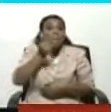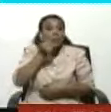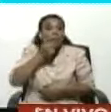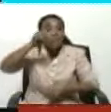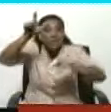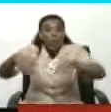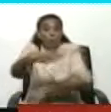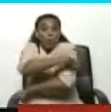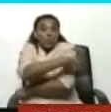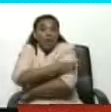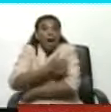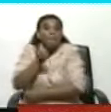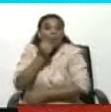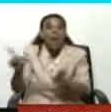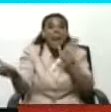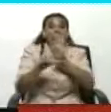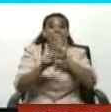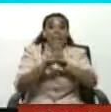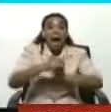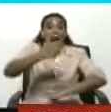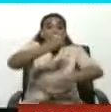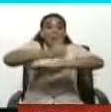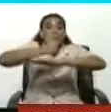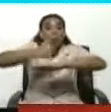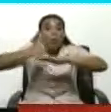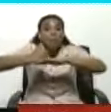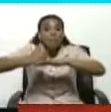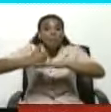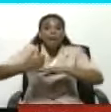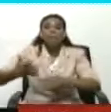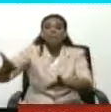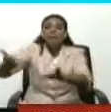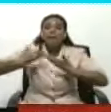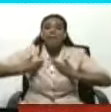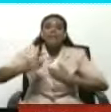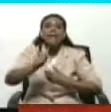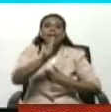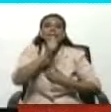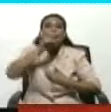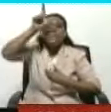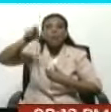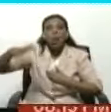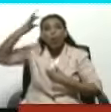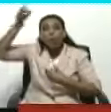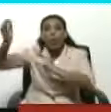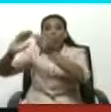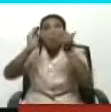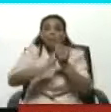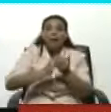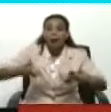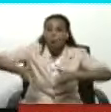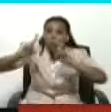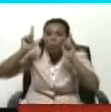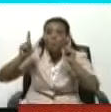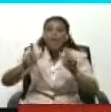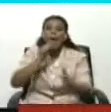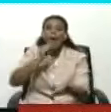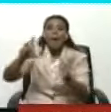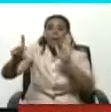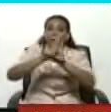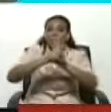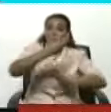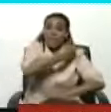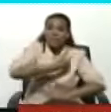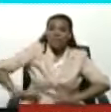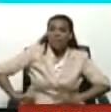compadre, la ley, la autoridad, me da la dirección directa de ese Consejo Comunal para autorizarlo con decreto presidencial